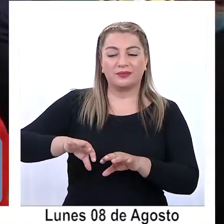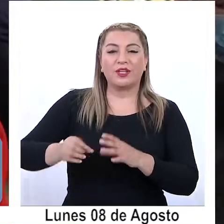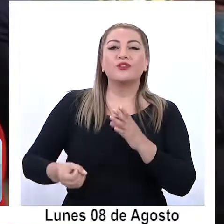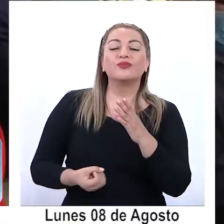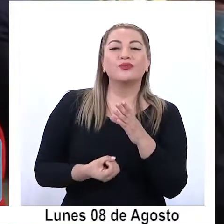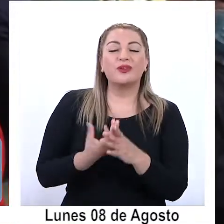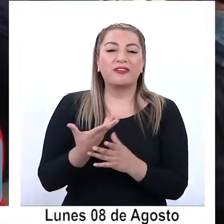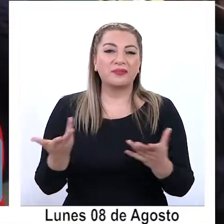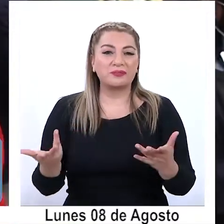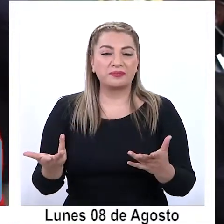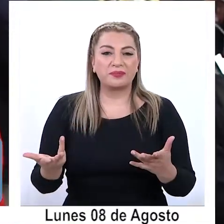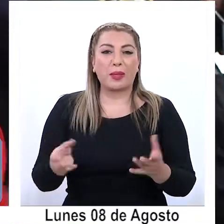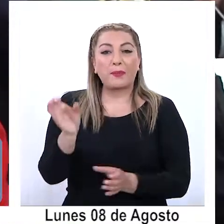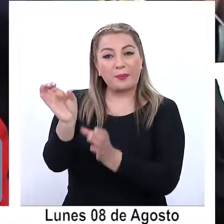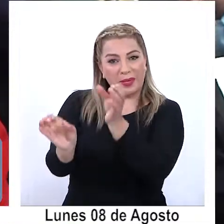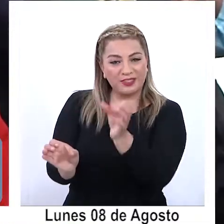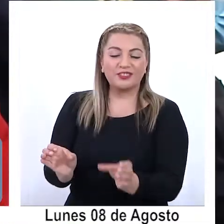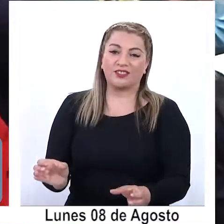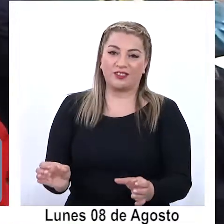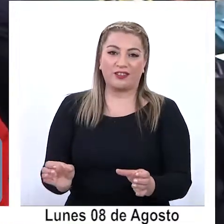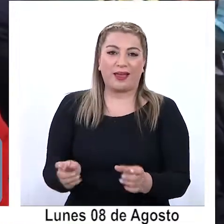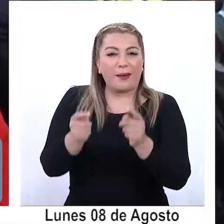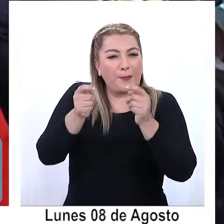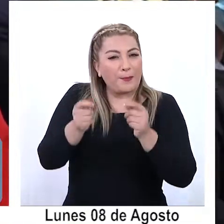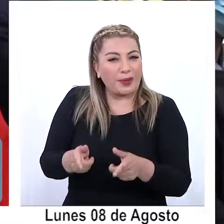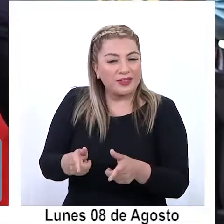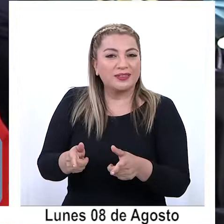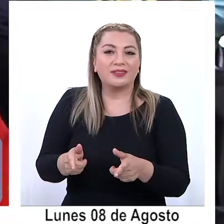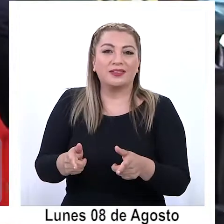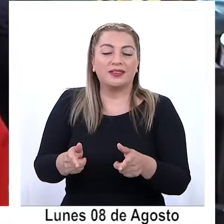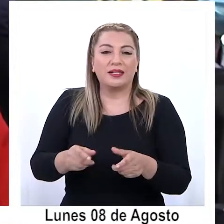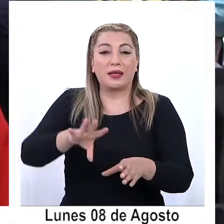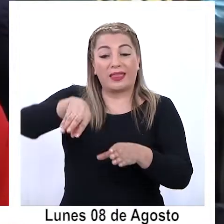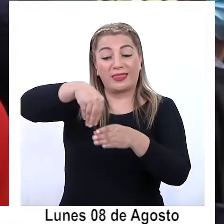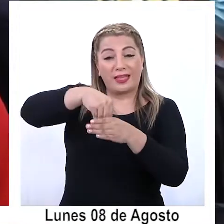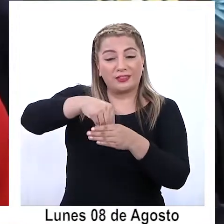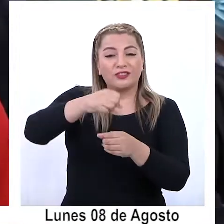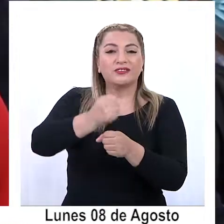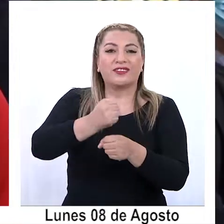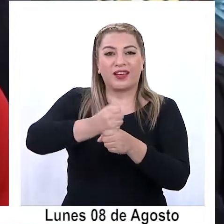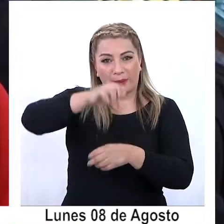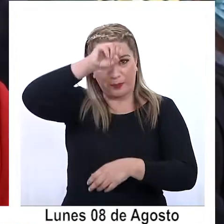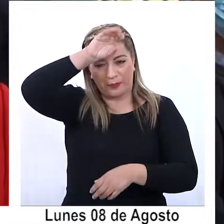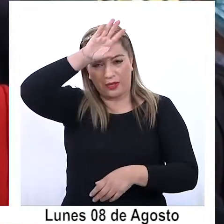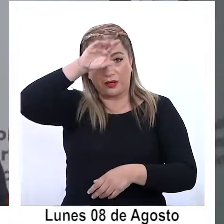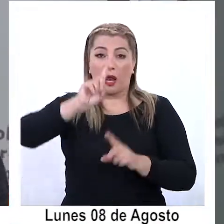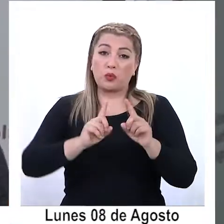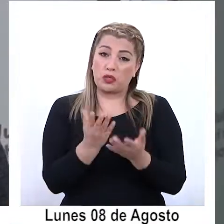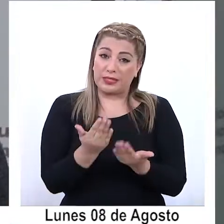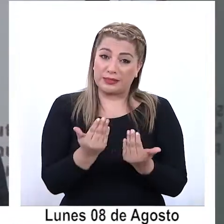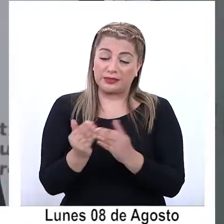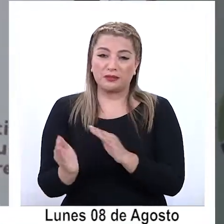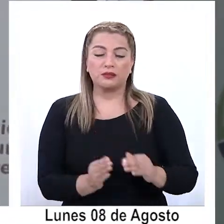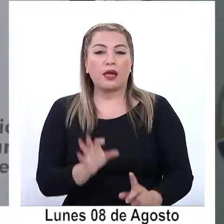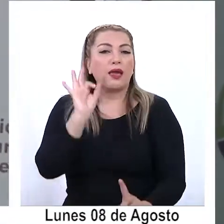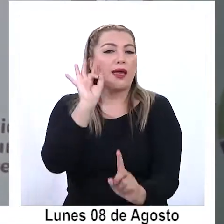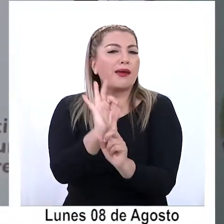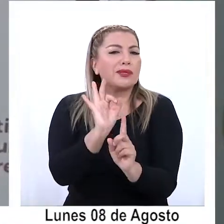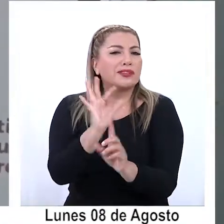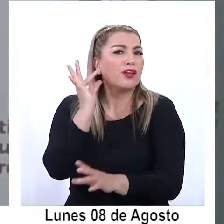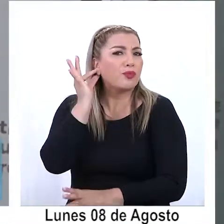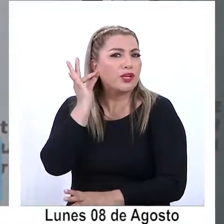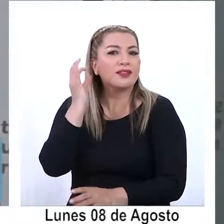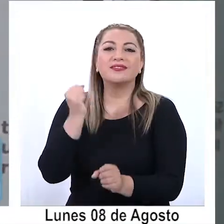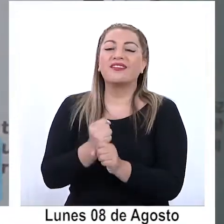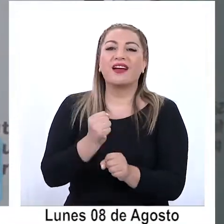nuevas personas que tengan competencias para la industria minera en el sector que lo requiere. Ellas específicamente van a trabajar